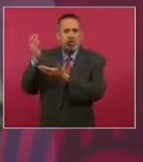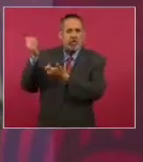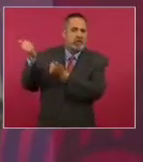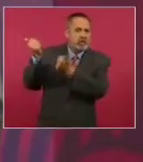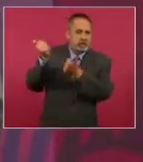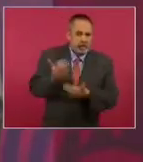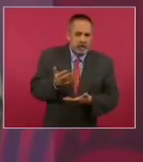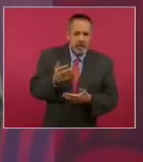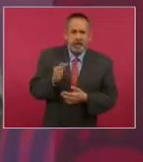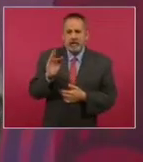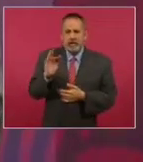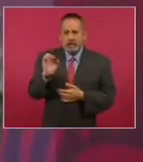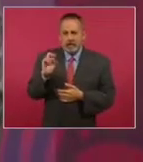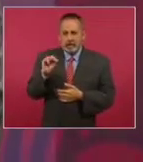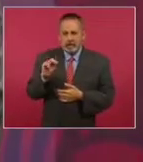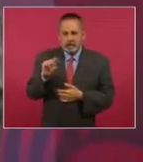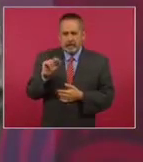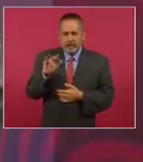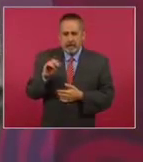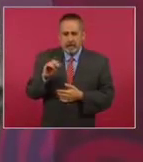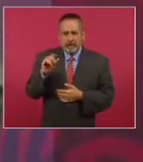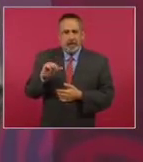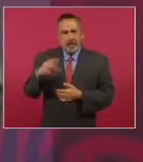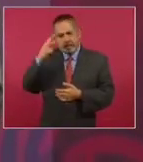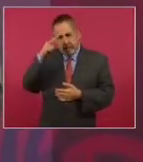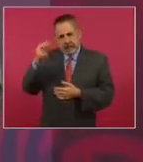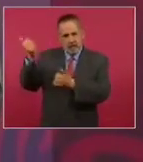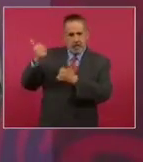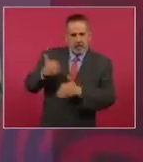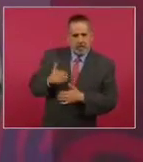fentanilo a México